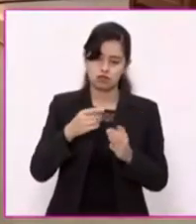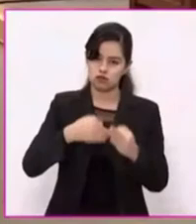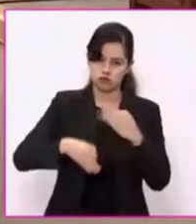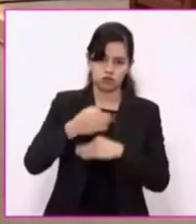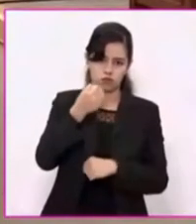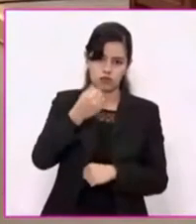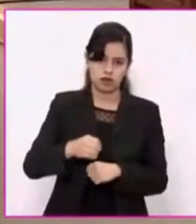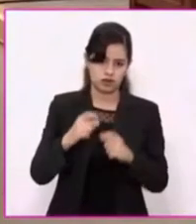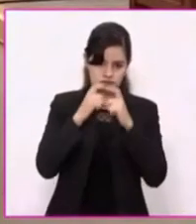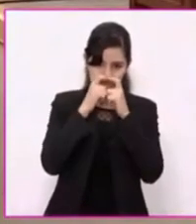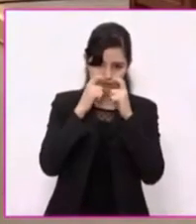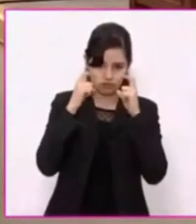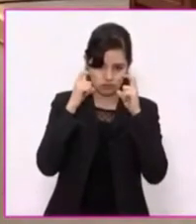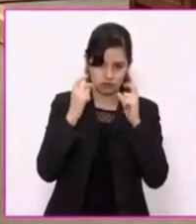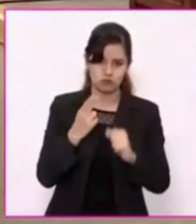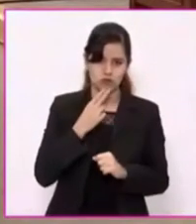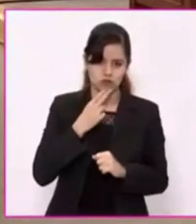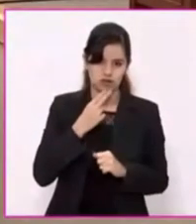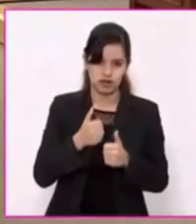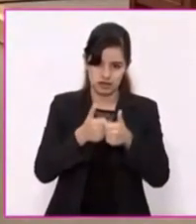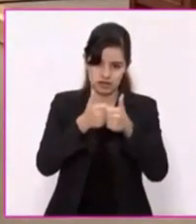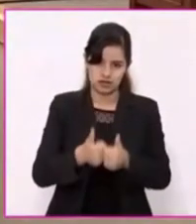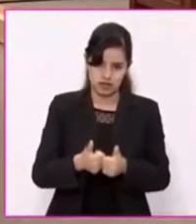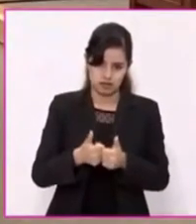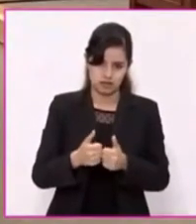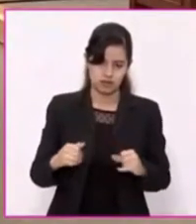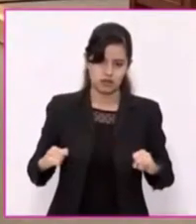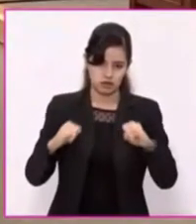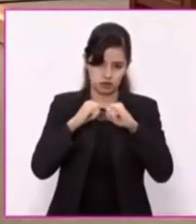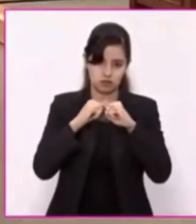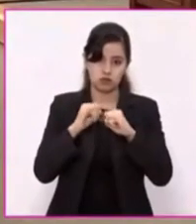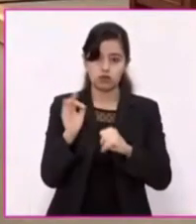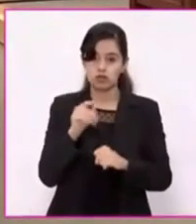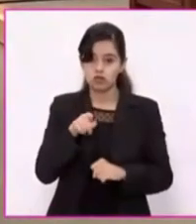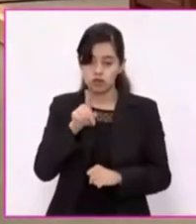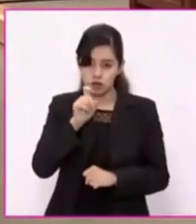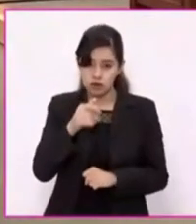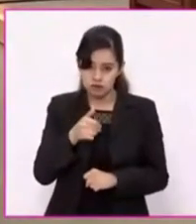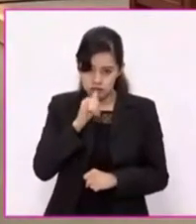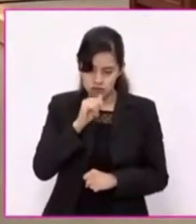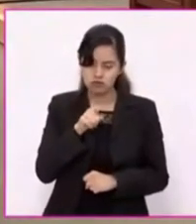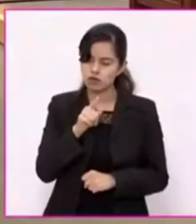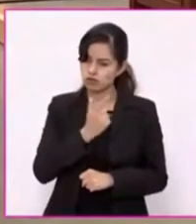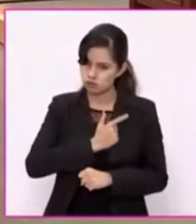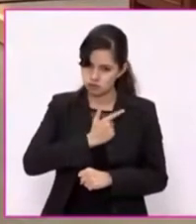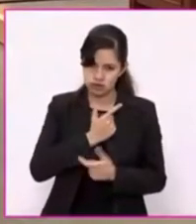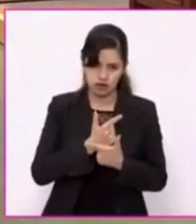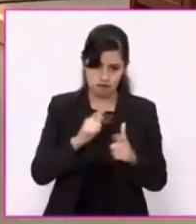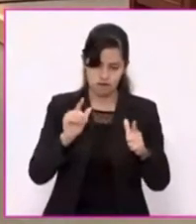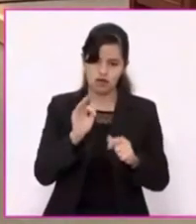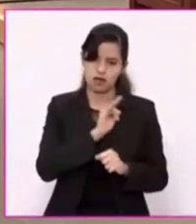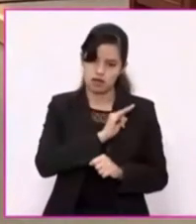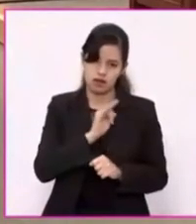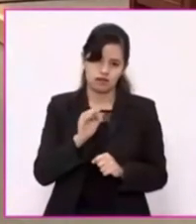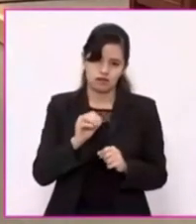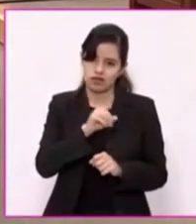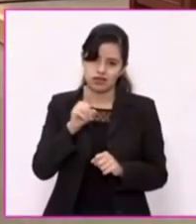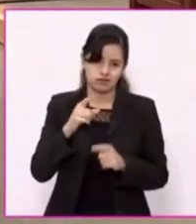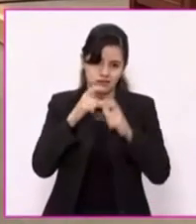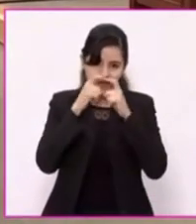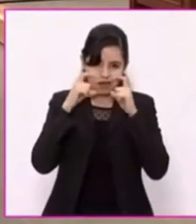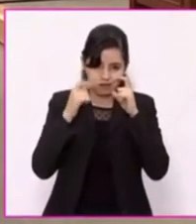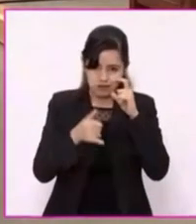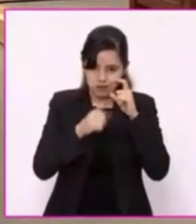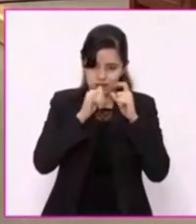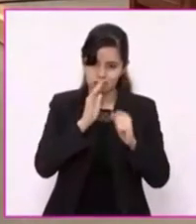del cubrebocas cuando se esté en las instalaciones del instituto. Cuando tome agua, usted con todo gusto, obviamente nadie puede tomar agua con el cubrebocas